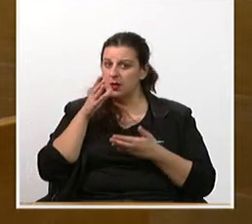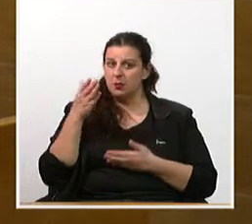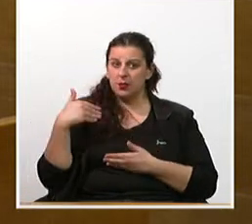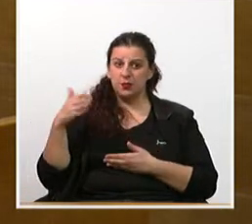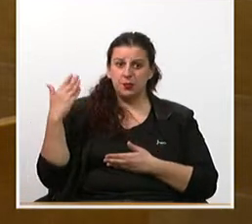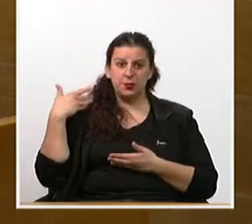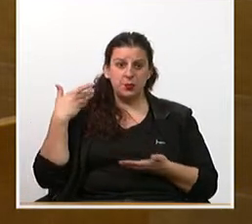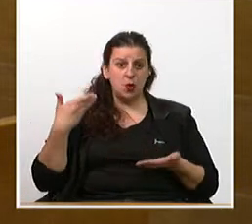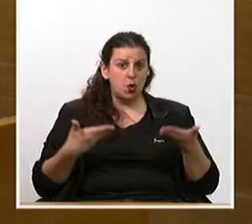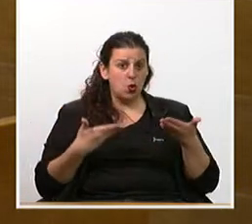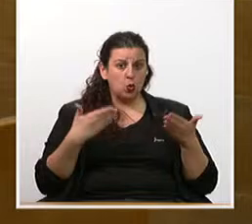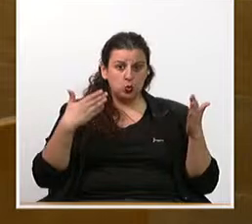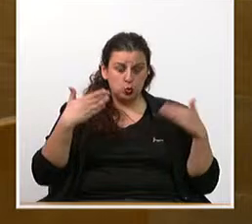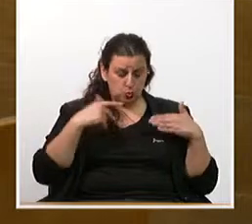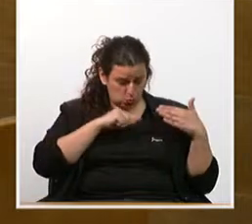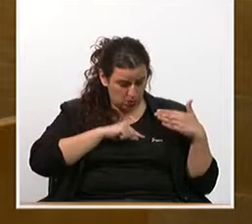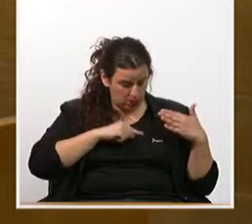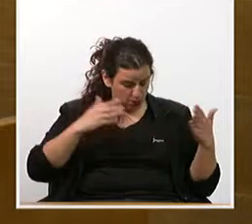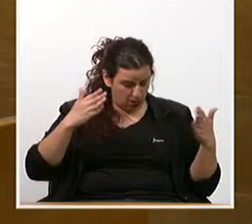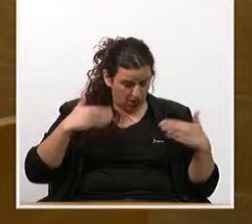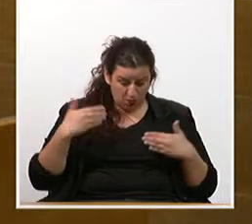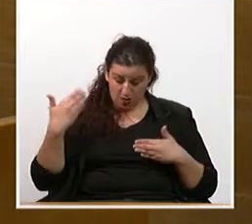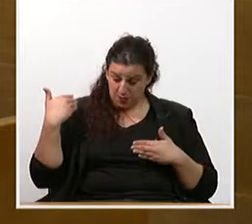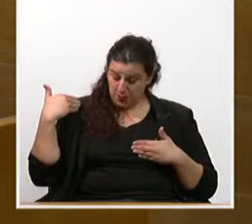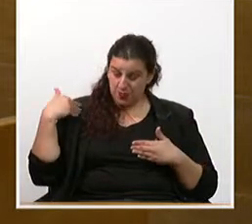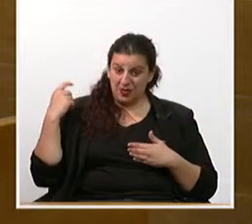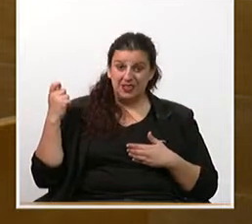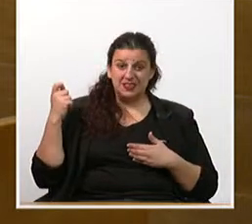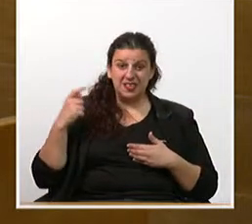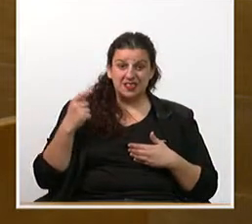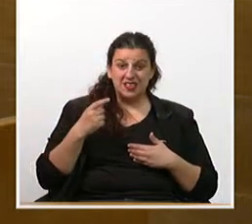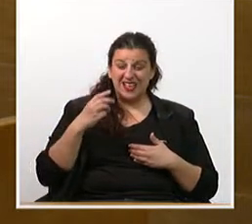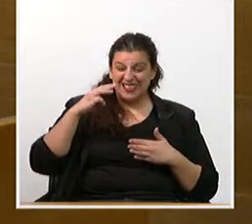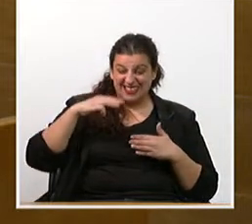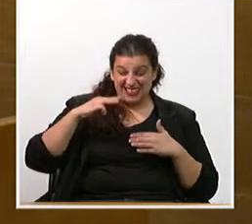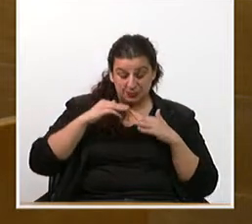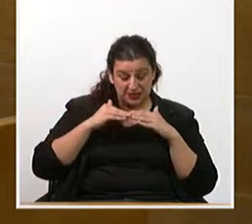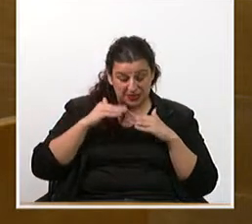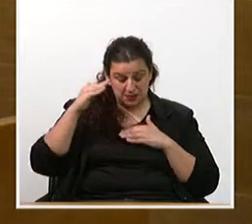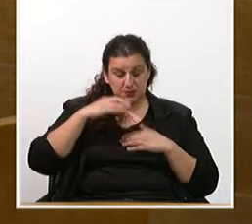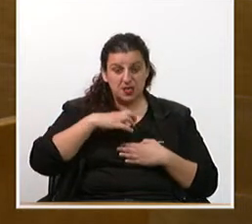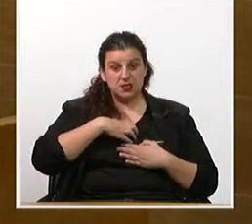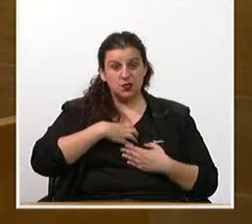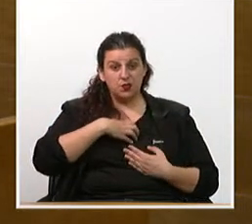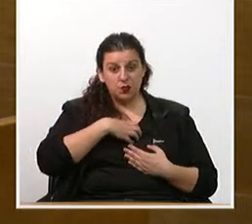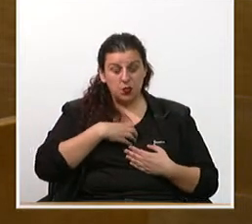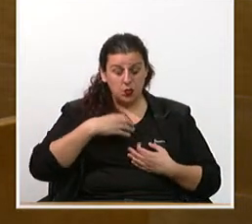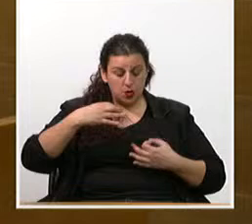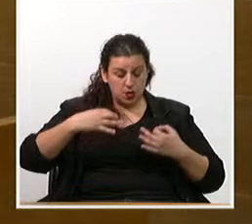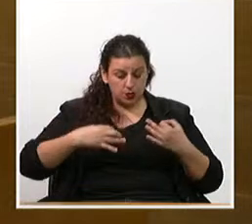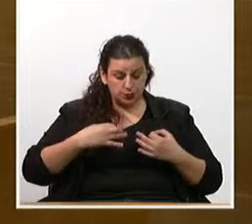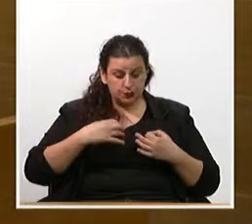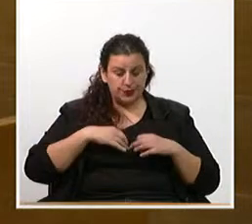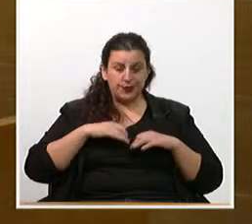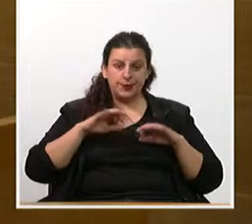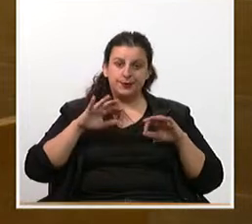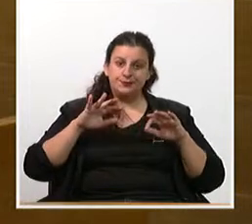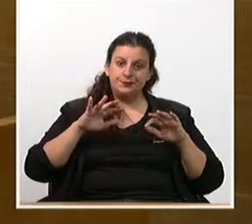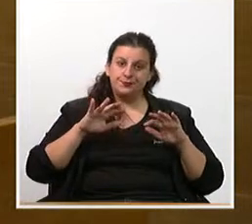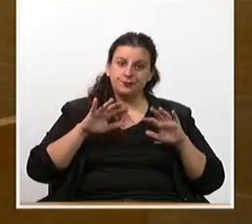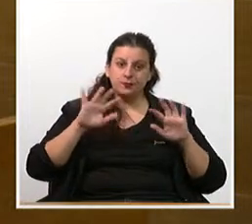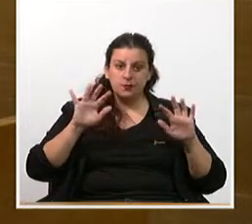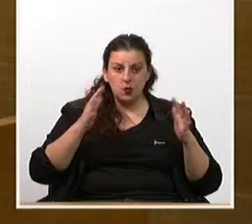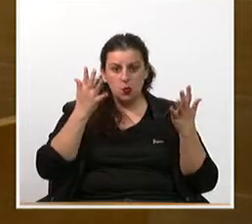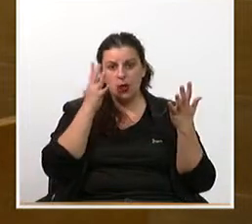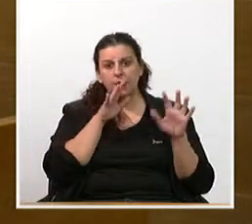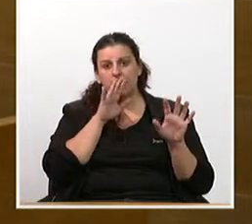inmoral que cada dos por tres y durante más de tres meses los funcionarios tuvieran que estar realizando huelgas para solicitar a la exc